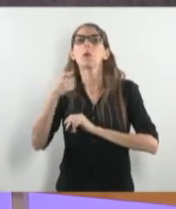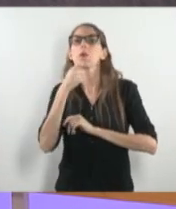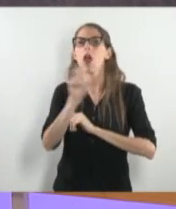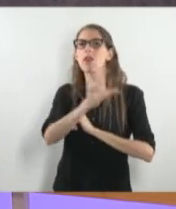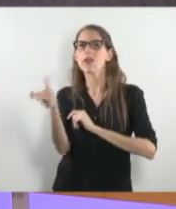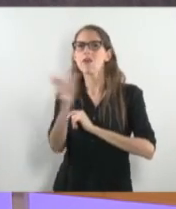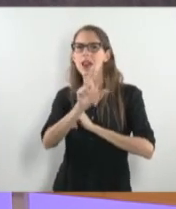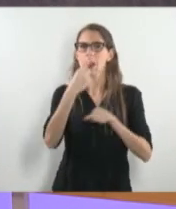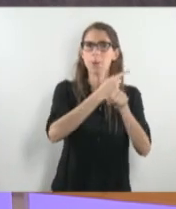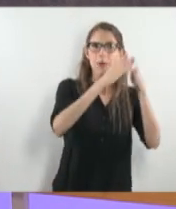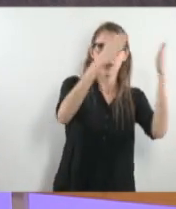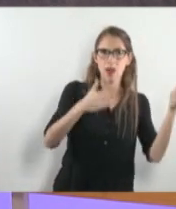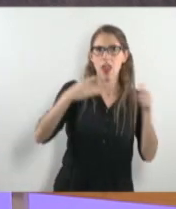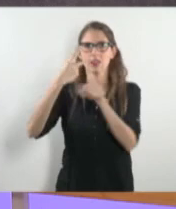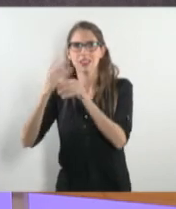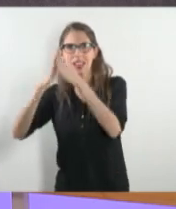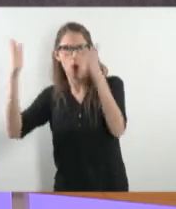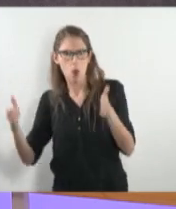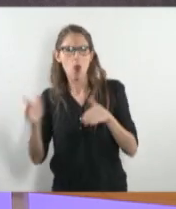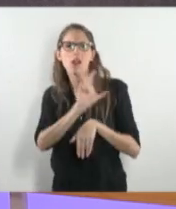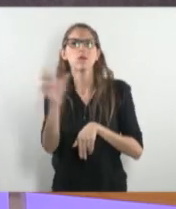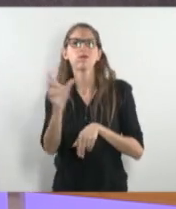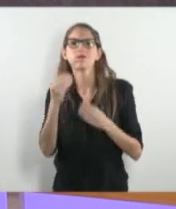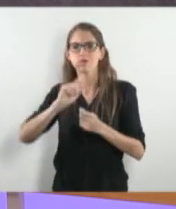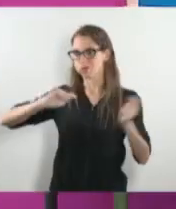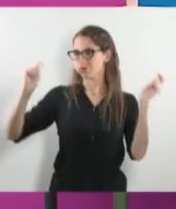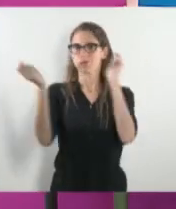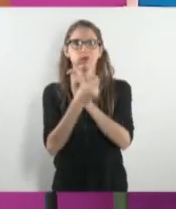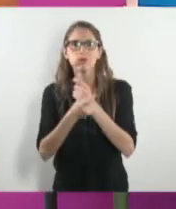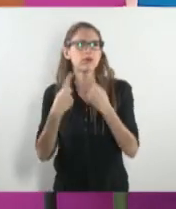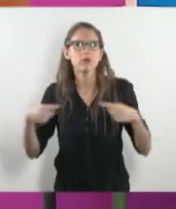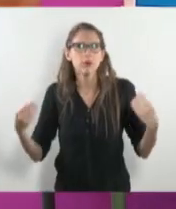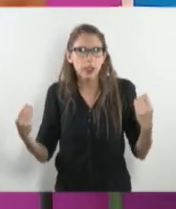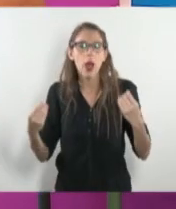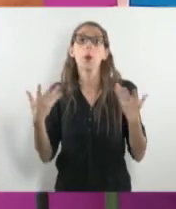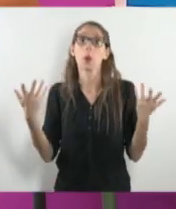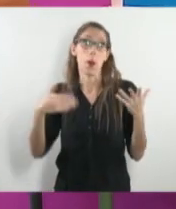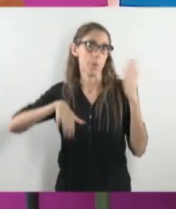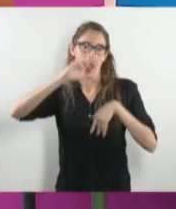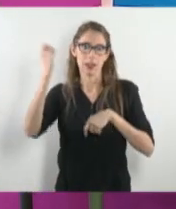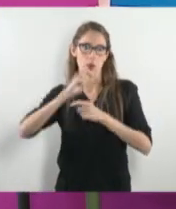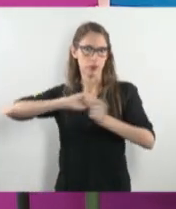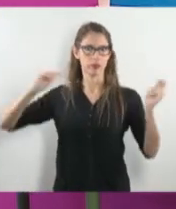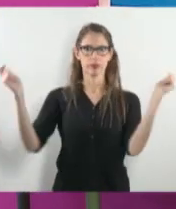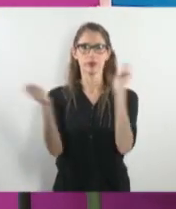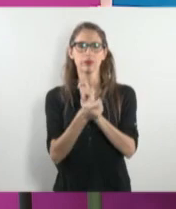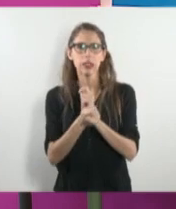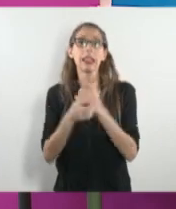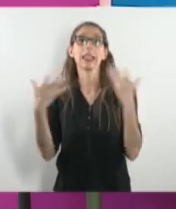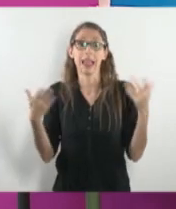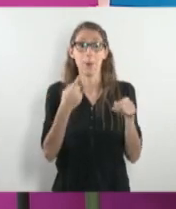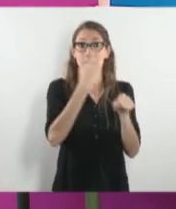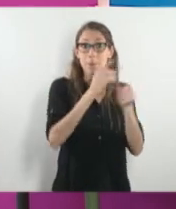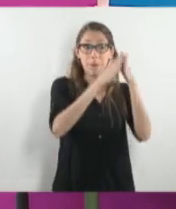la primera parte y la segunda parte, ¿cuál es el cambio más importante ahí? El cambio es el primer... Martín